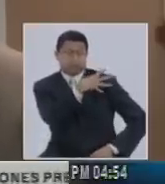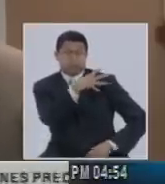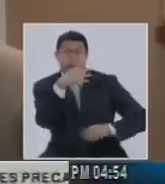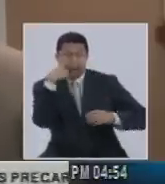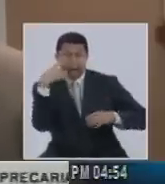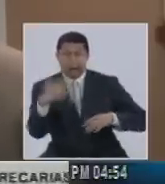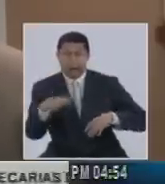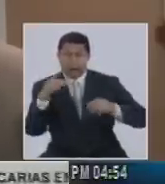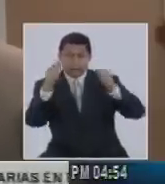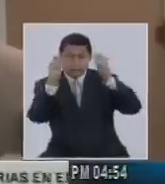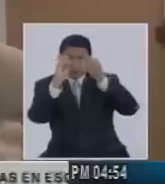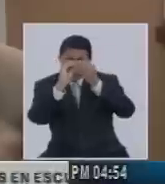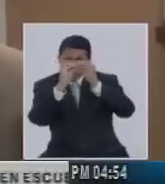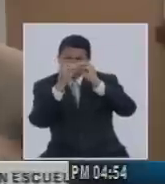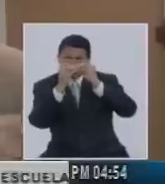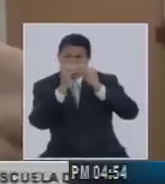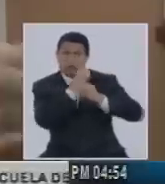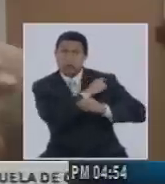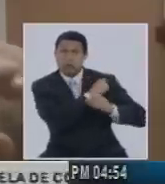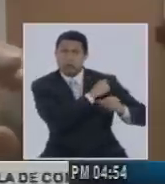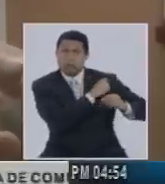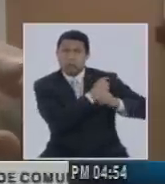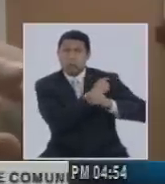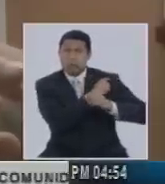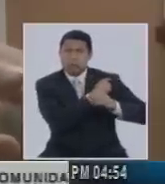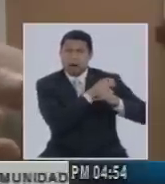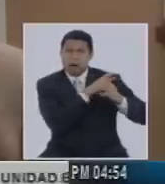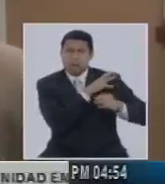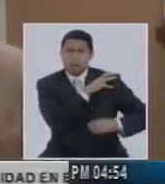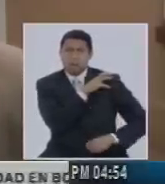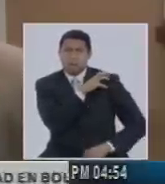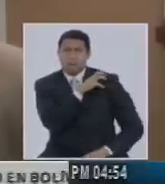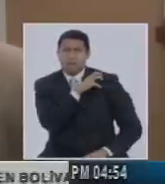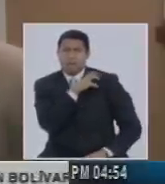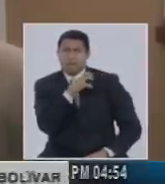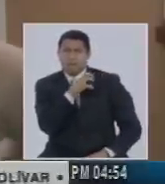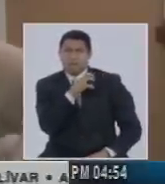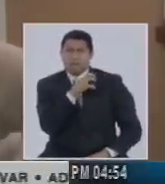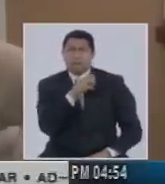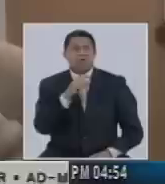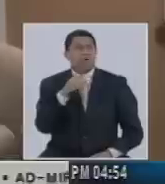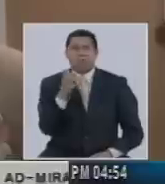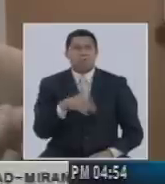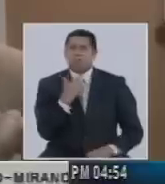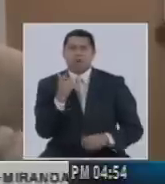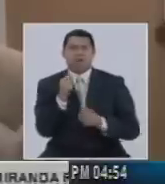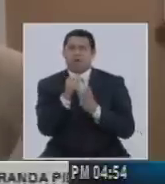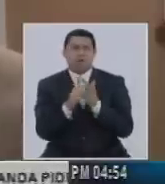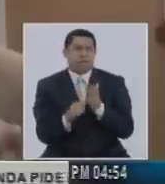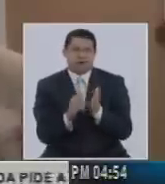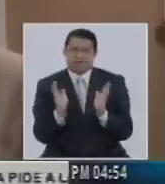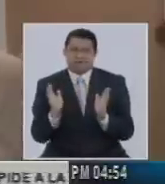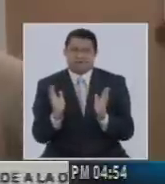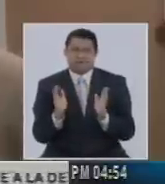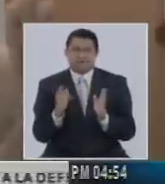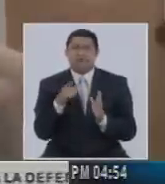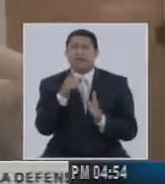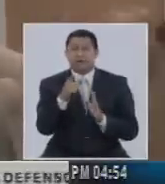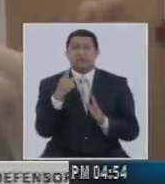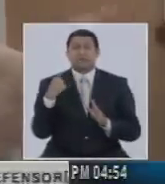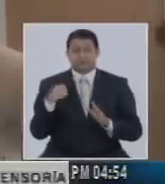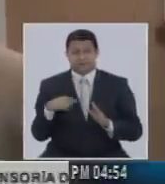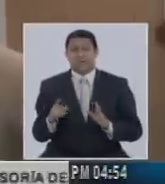y si no lo reparas, el manguito se va retrayendo y llega a un punto donde no se puede reparar. So, es algo que